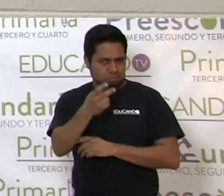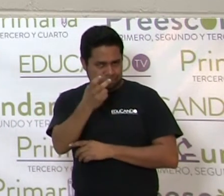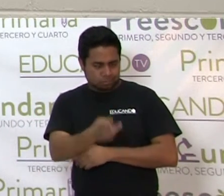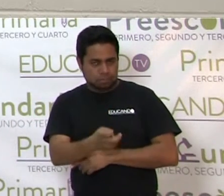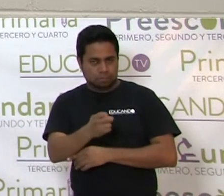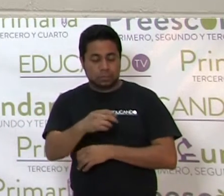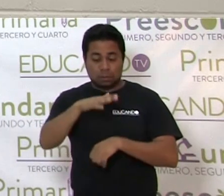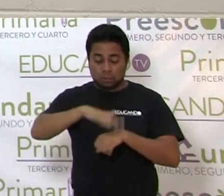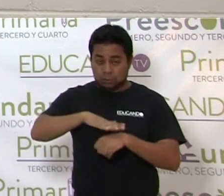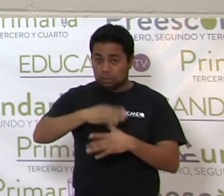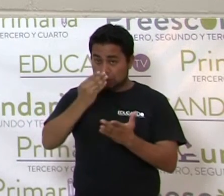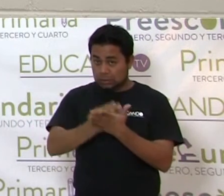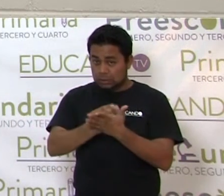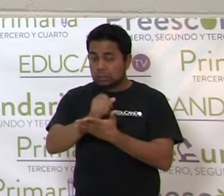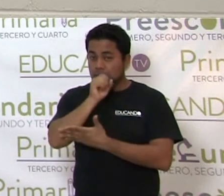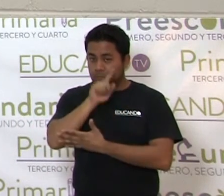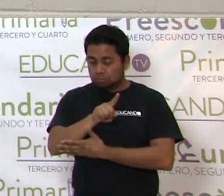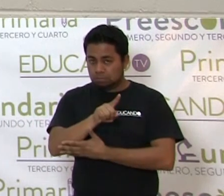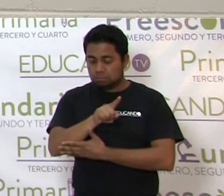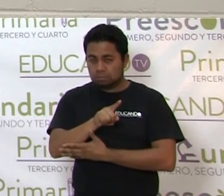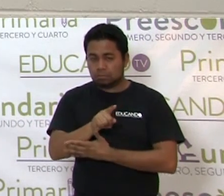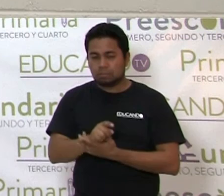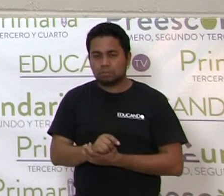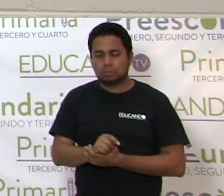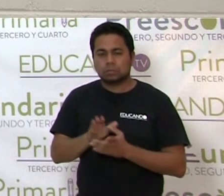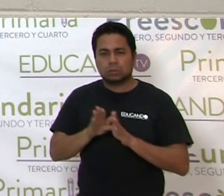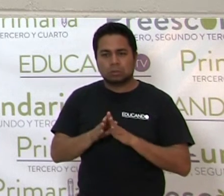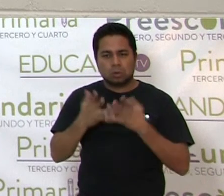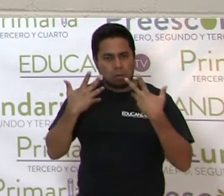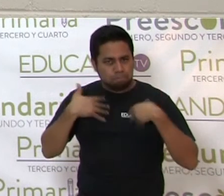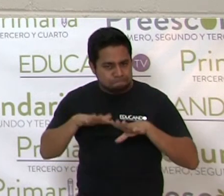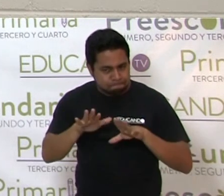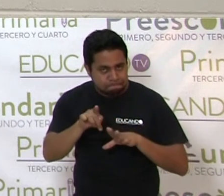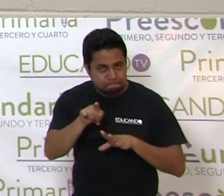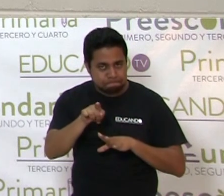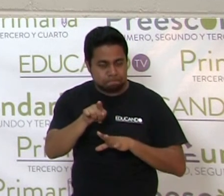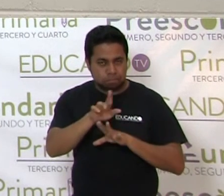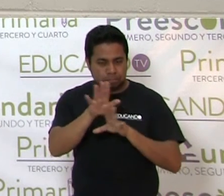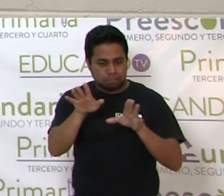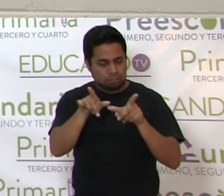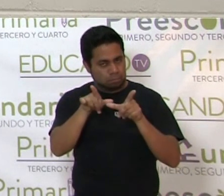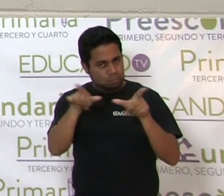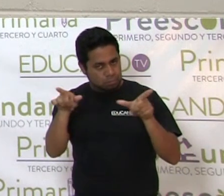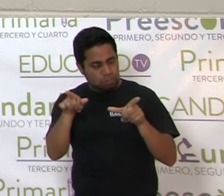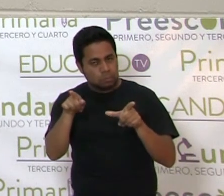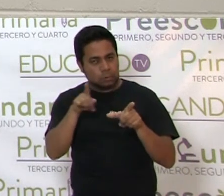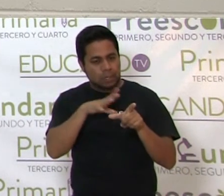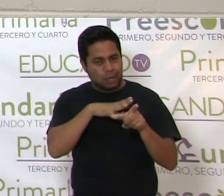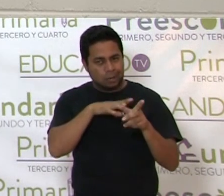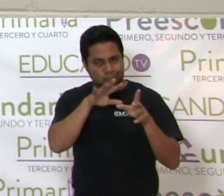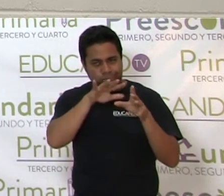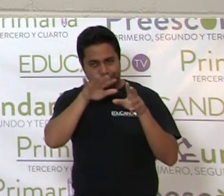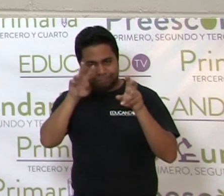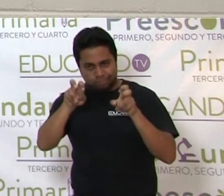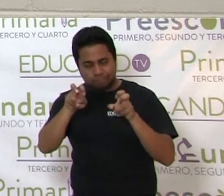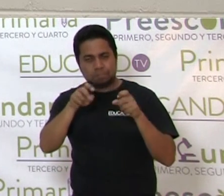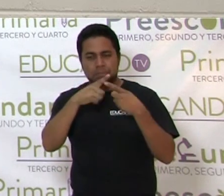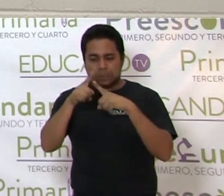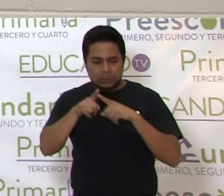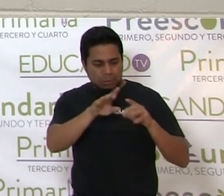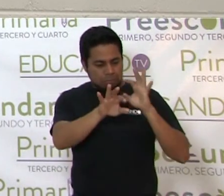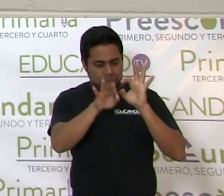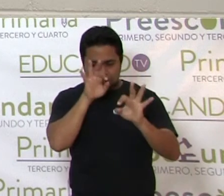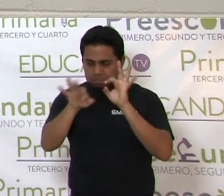parte en la próxima sesión es que vamos a, como se supone que ustedes ya van a tener recopilados los títulos de